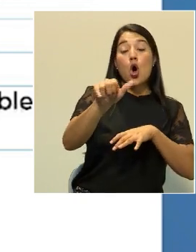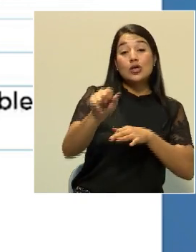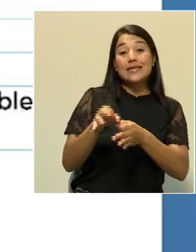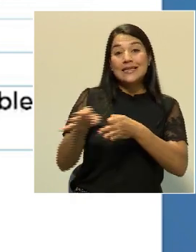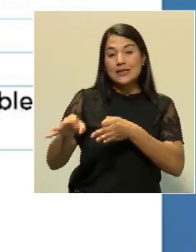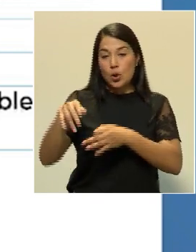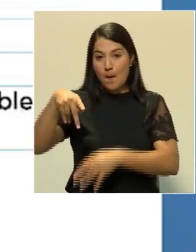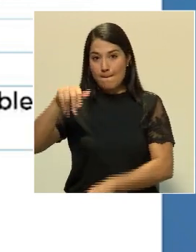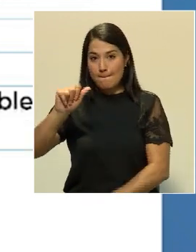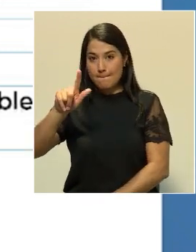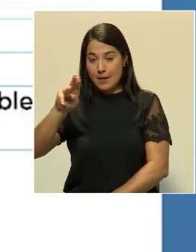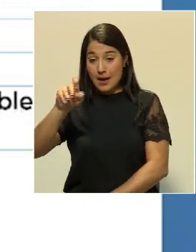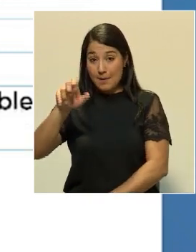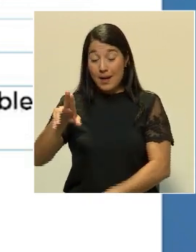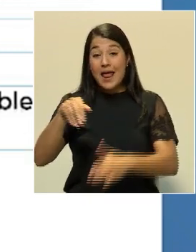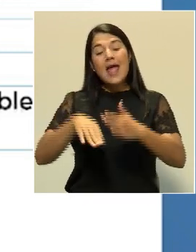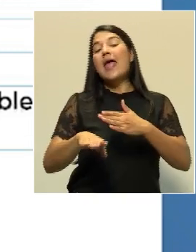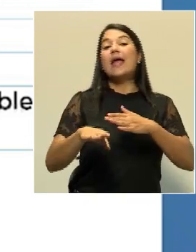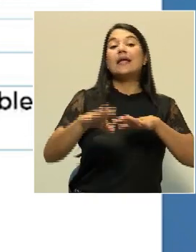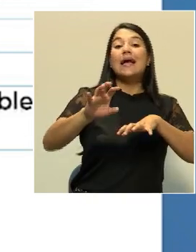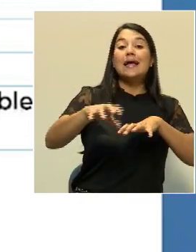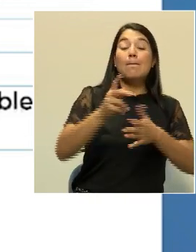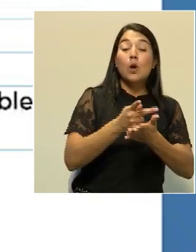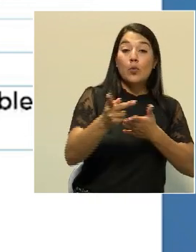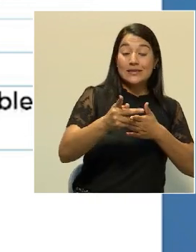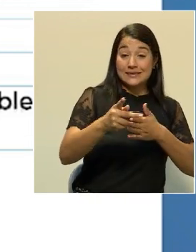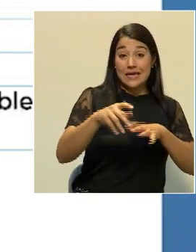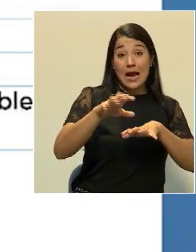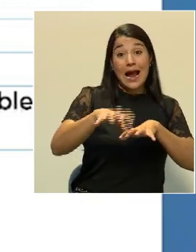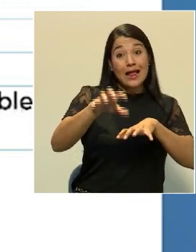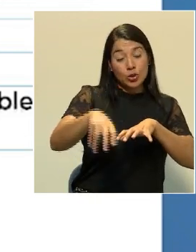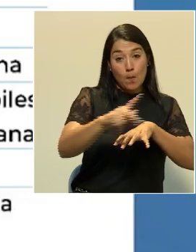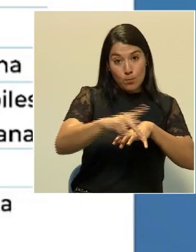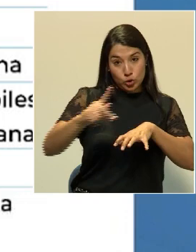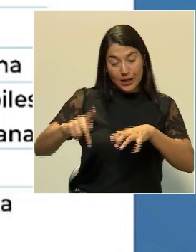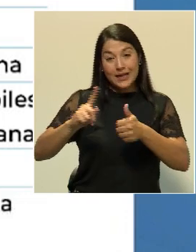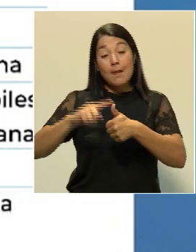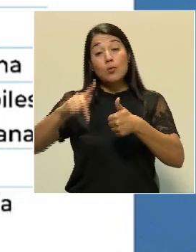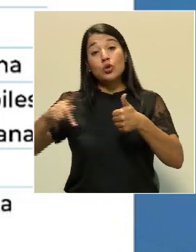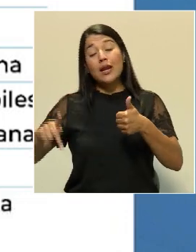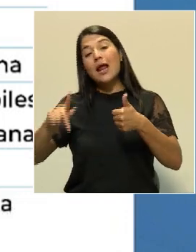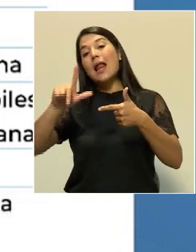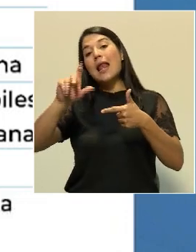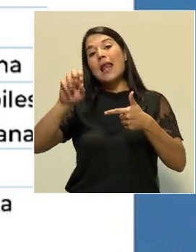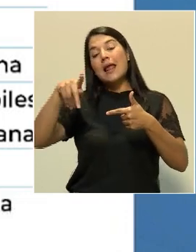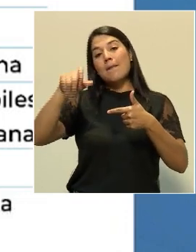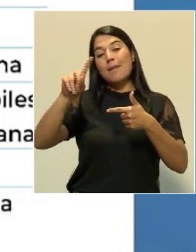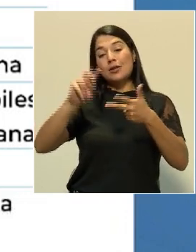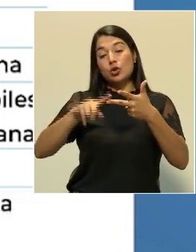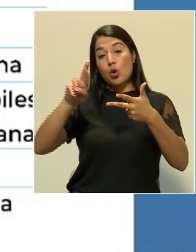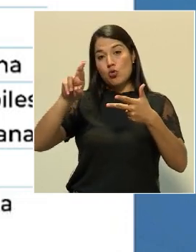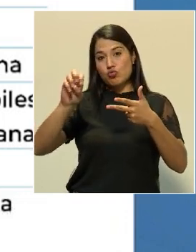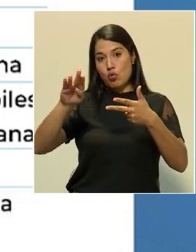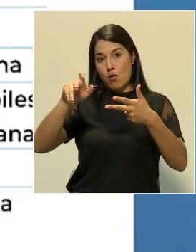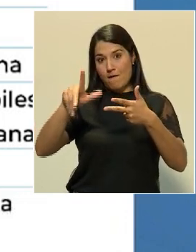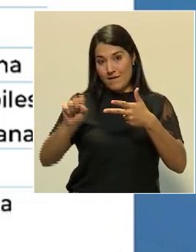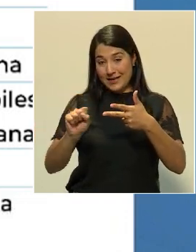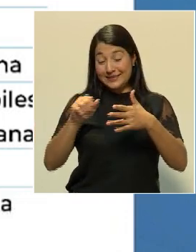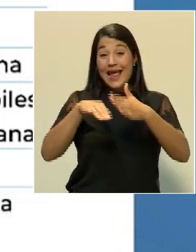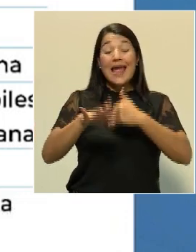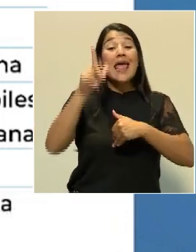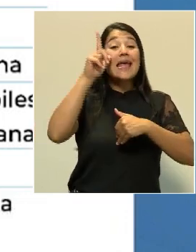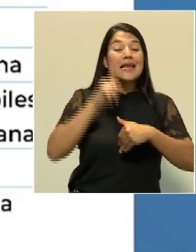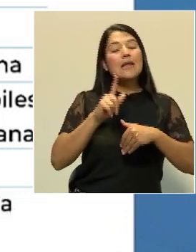de Punta Arenas, los distritos de Punta Arenas, El Roble y Lepanto; en la provincia de Limón, en el cantón de Guásimo,